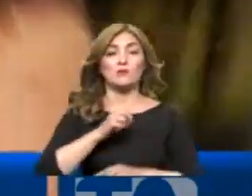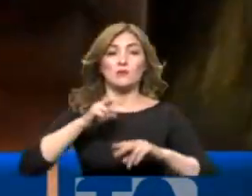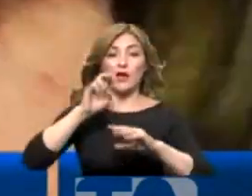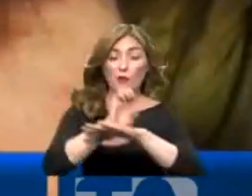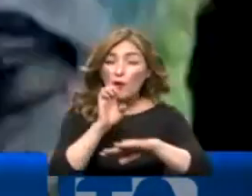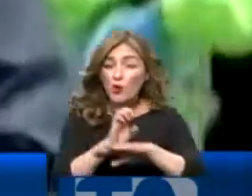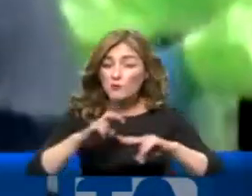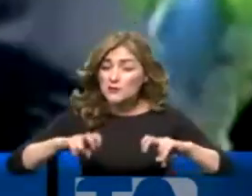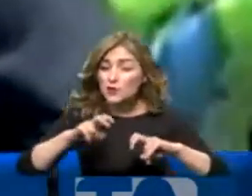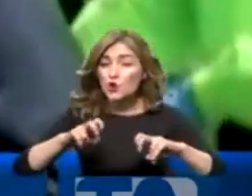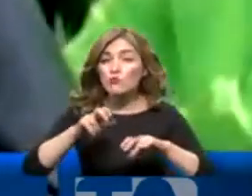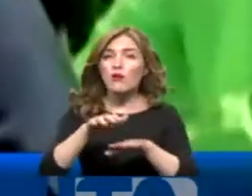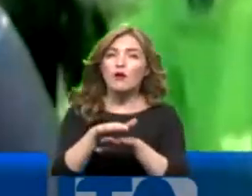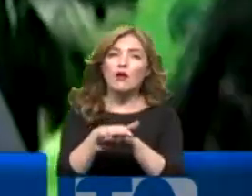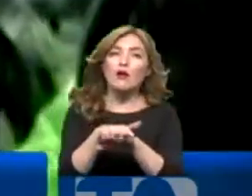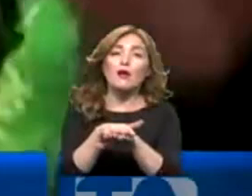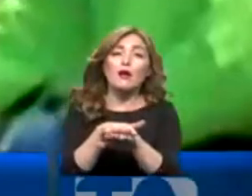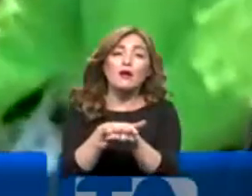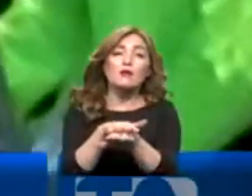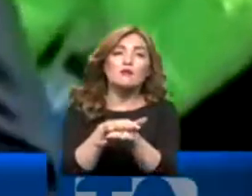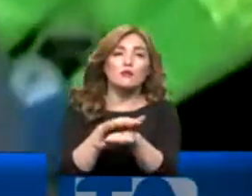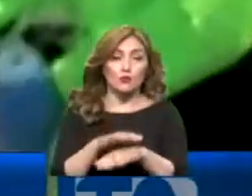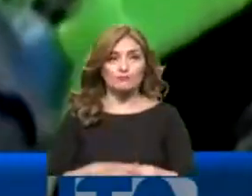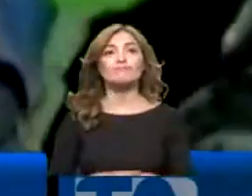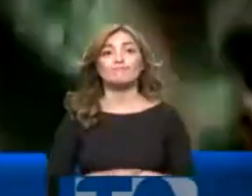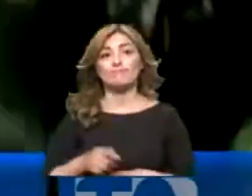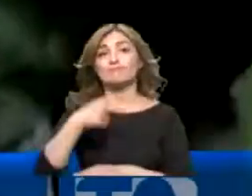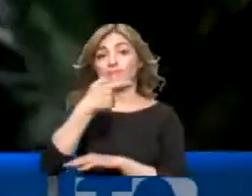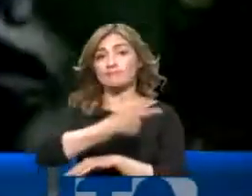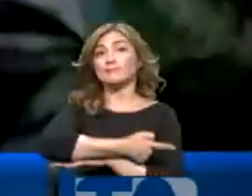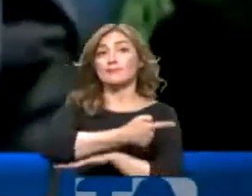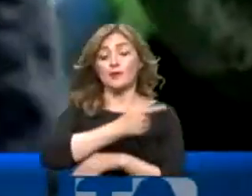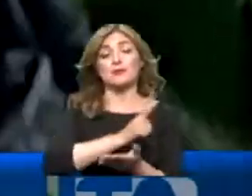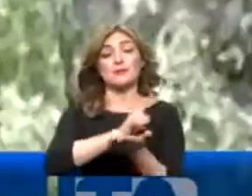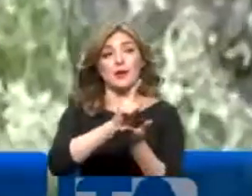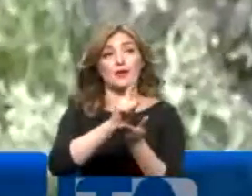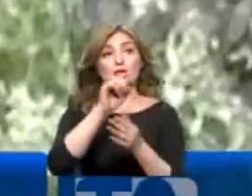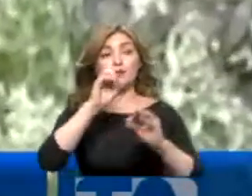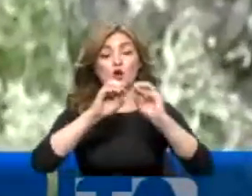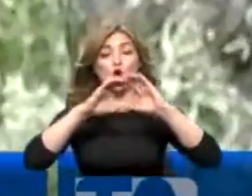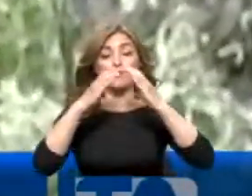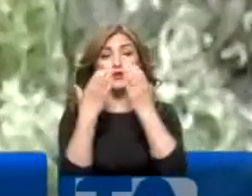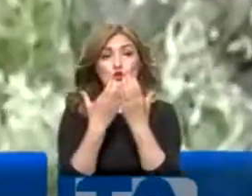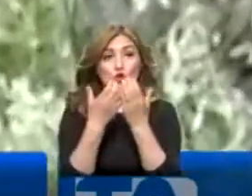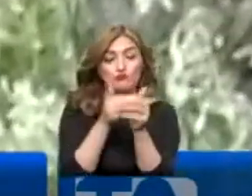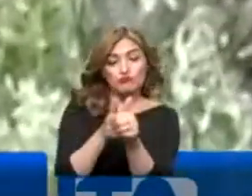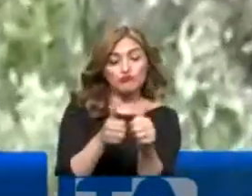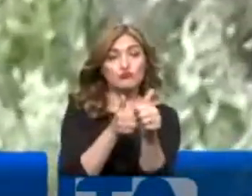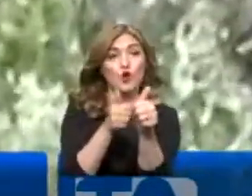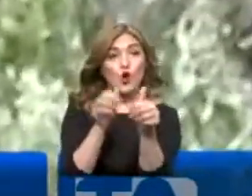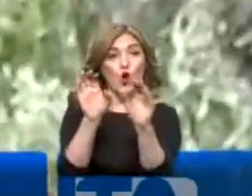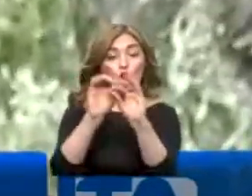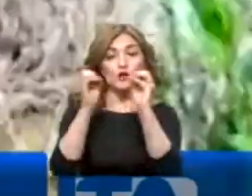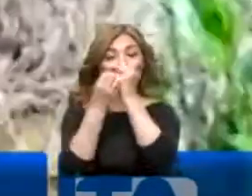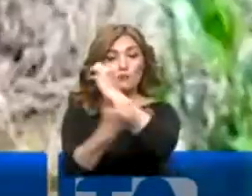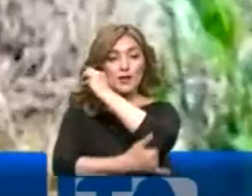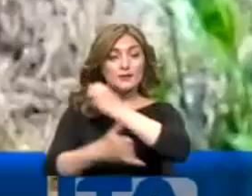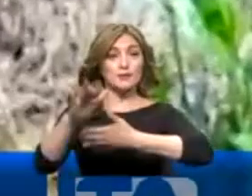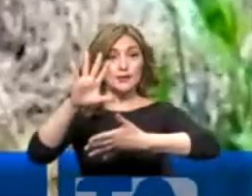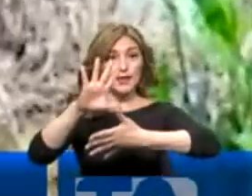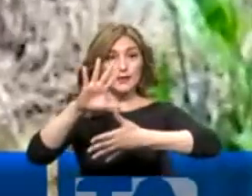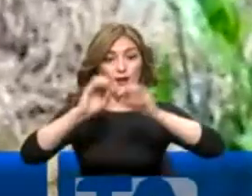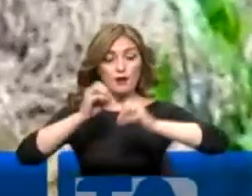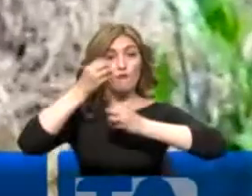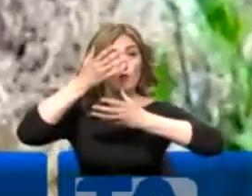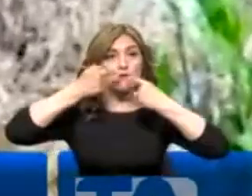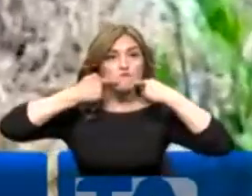investigación en el Ecuador, pero sostiene que en las próximas semanas se hará público el informe de la Comisión de Seguimiento de la OEA y esperan